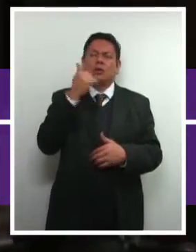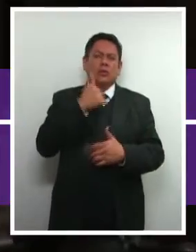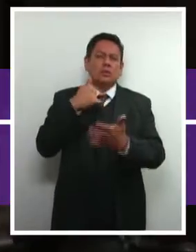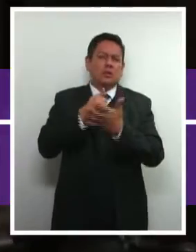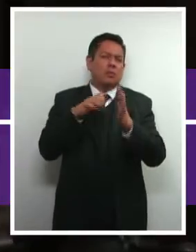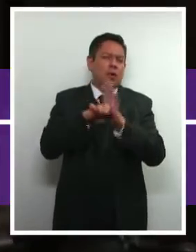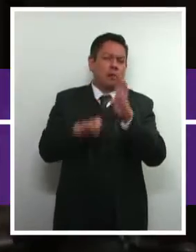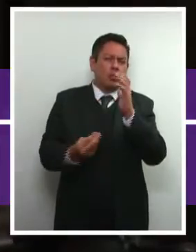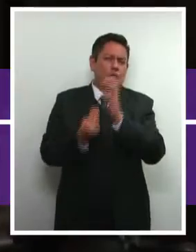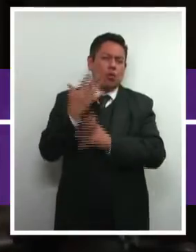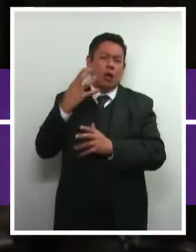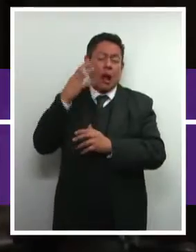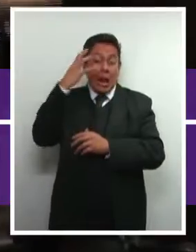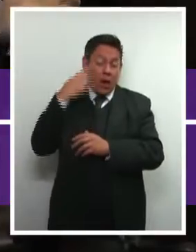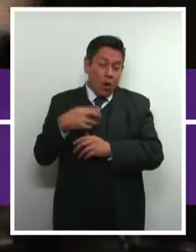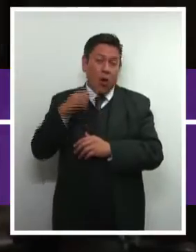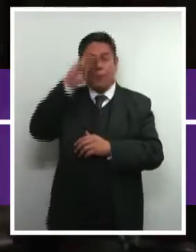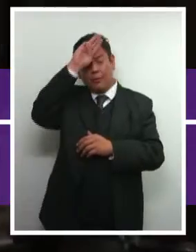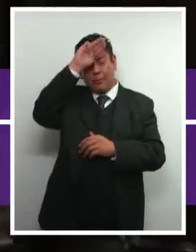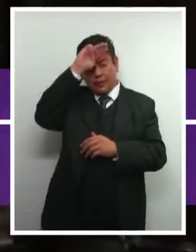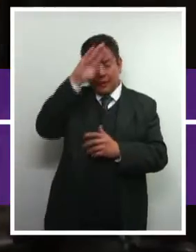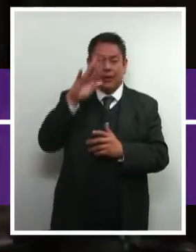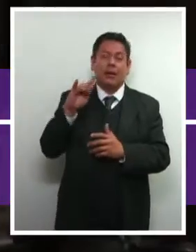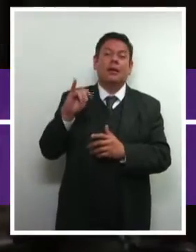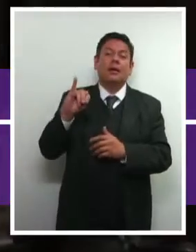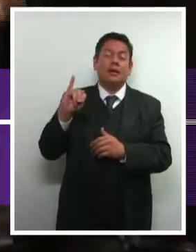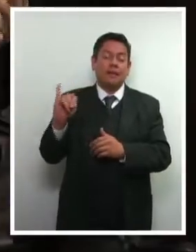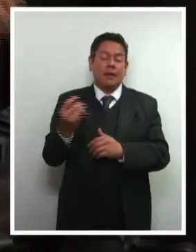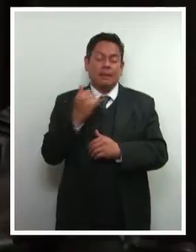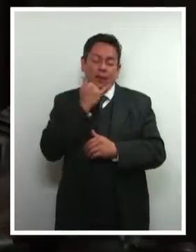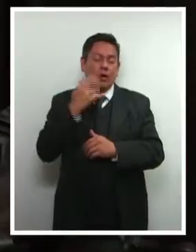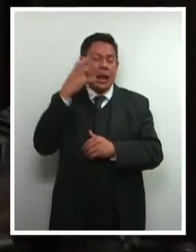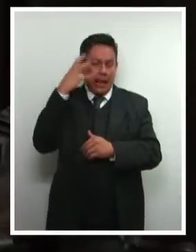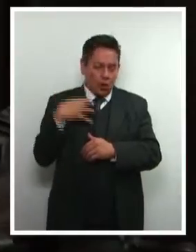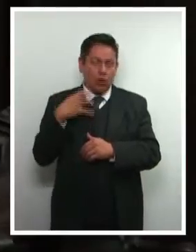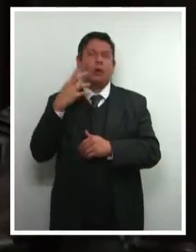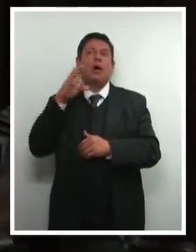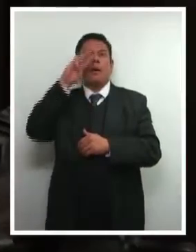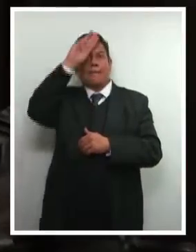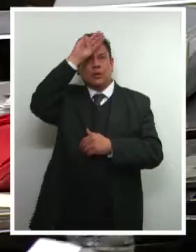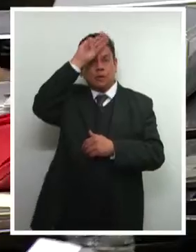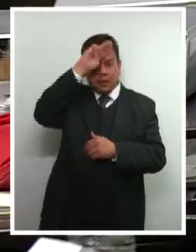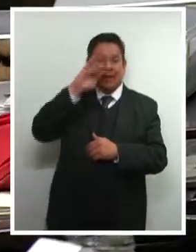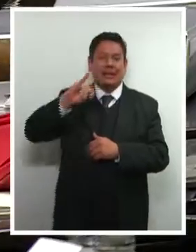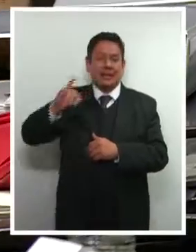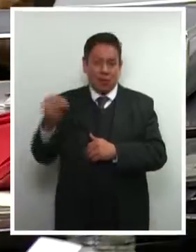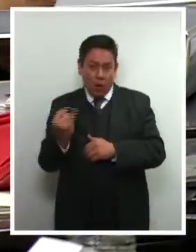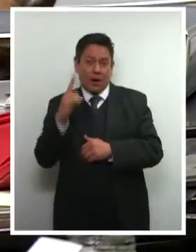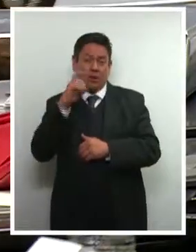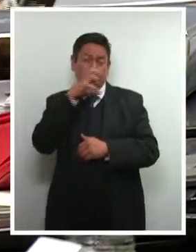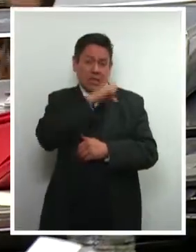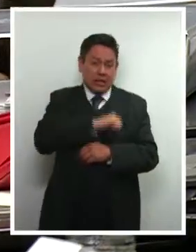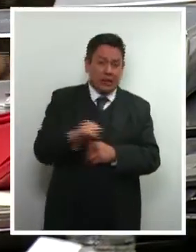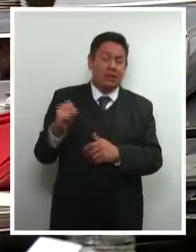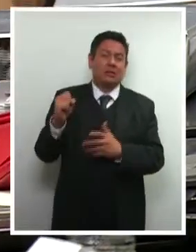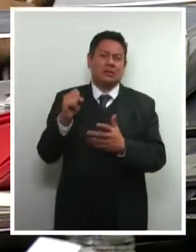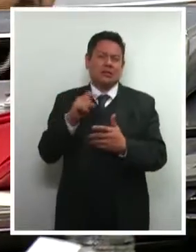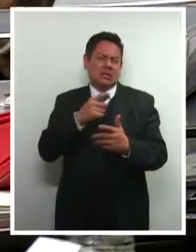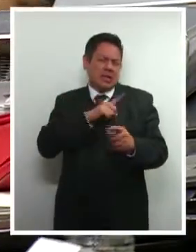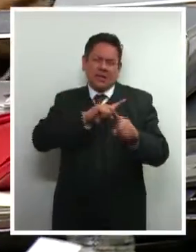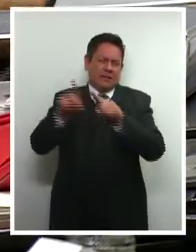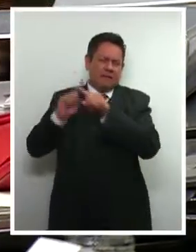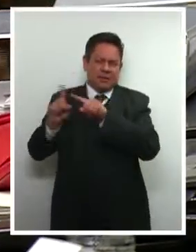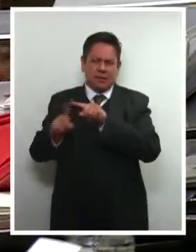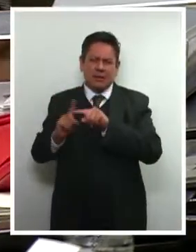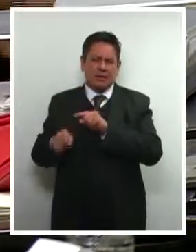León, como Monterrey, como Tijuana, como Aguascalientes, como Saltillo, que nos llevan una ventaja enorme en lo que respecta